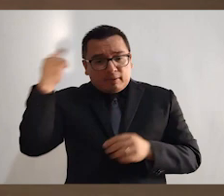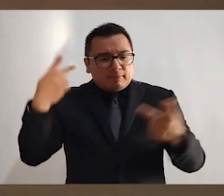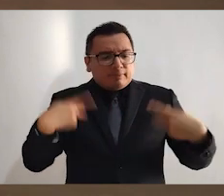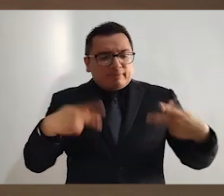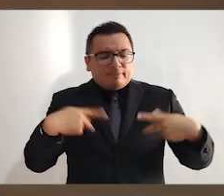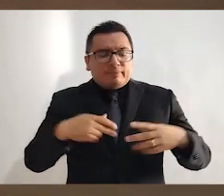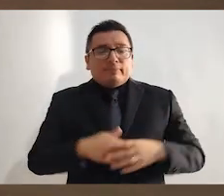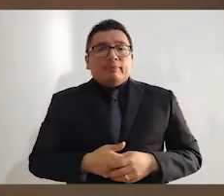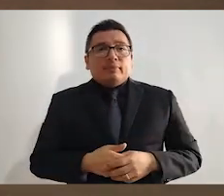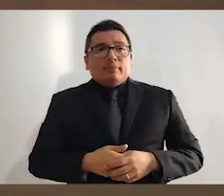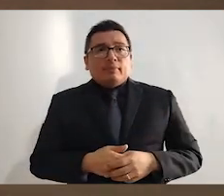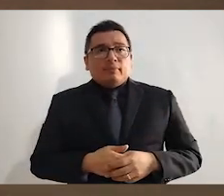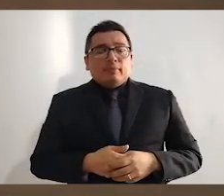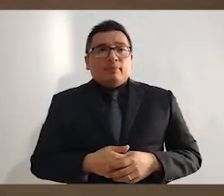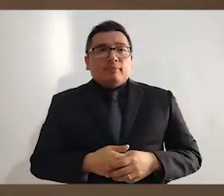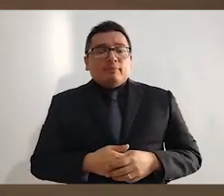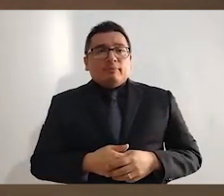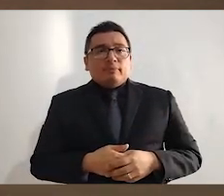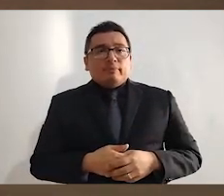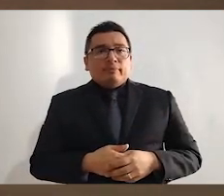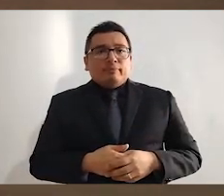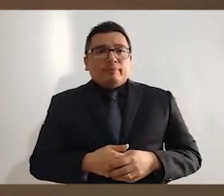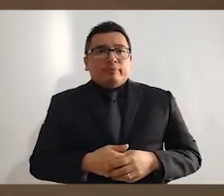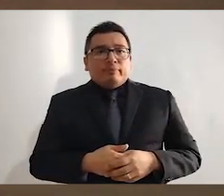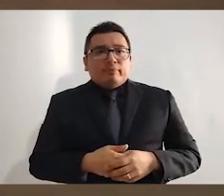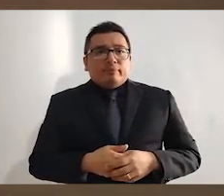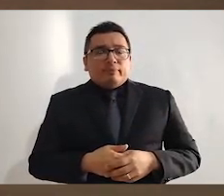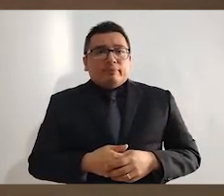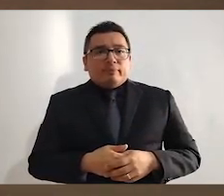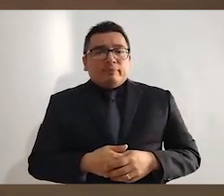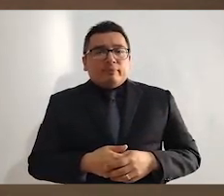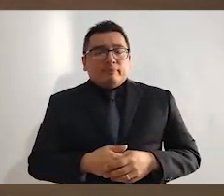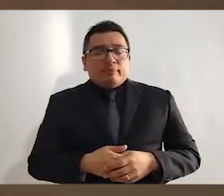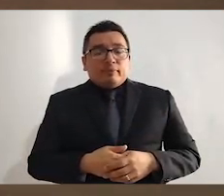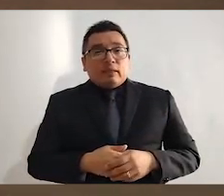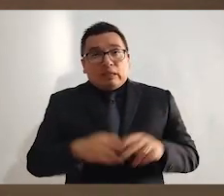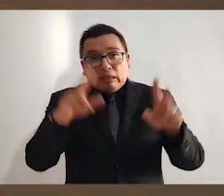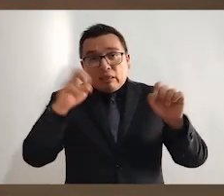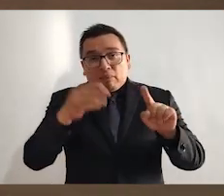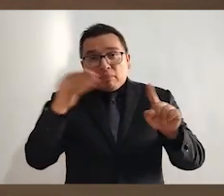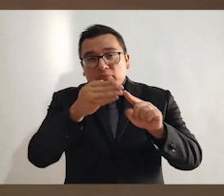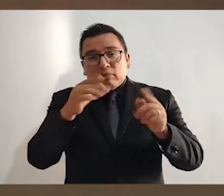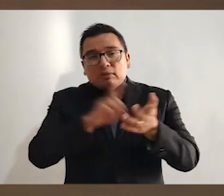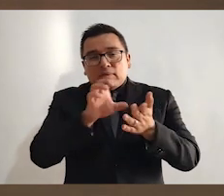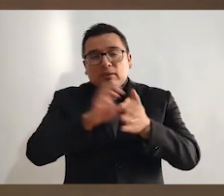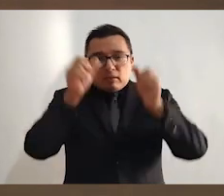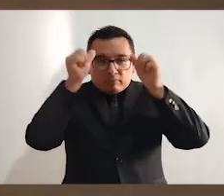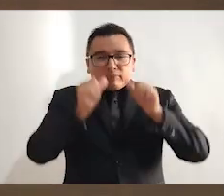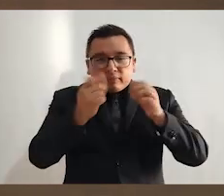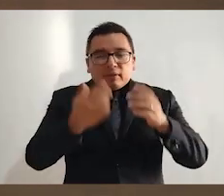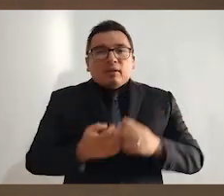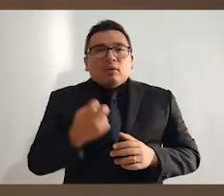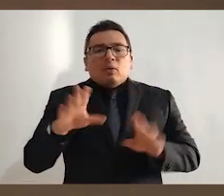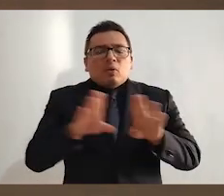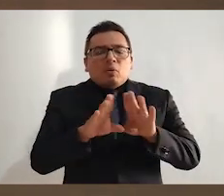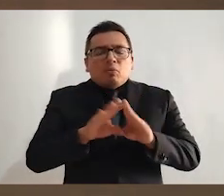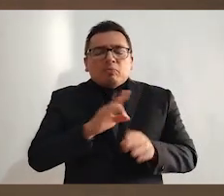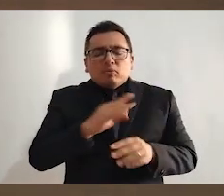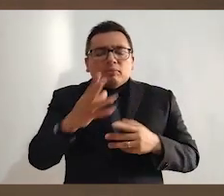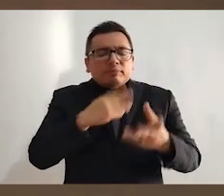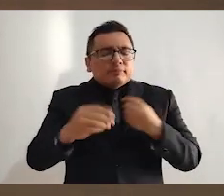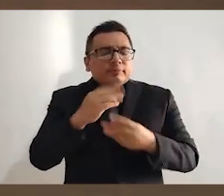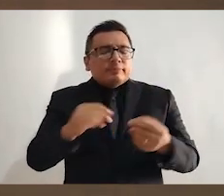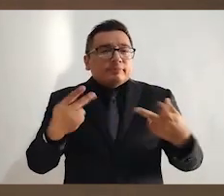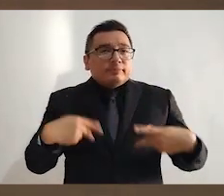las personas, en este caso, o por mi parte, en relación a la discapacidad visual, de cómo se puede interactuar con